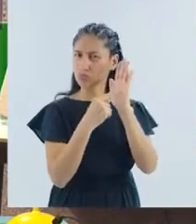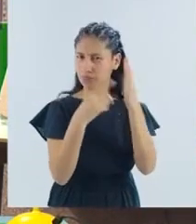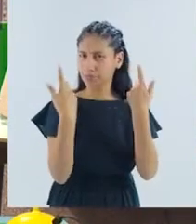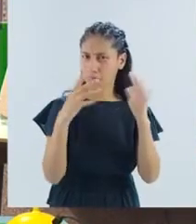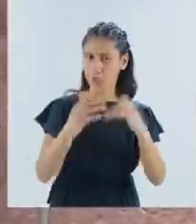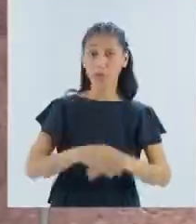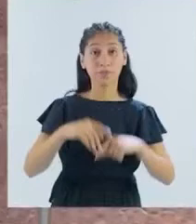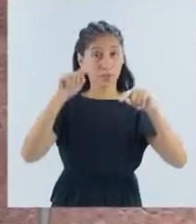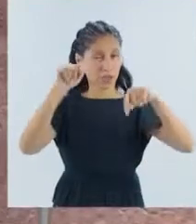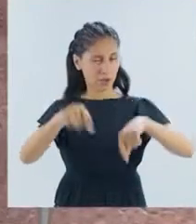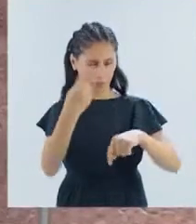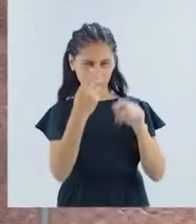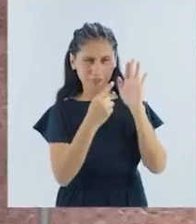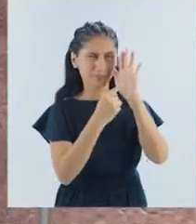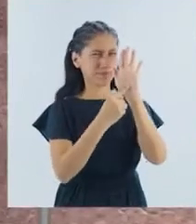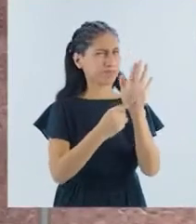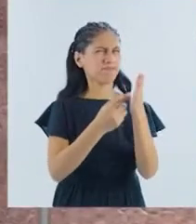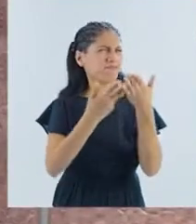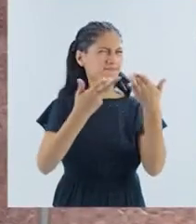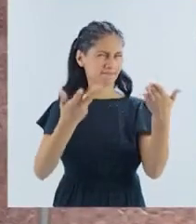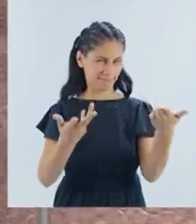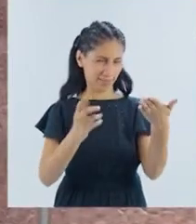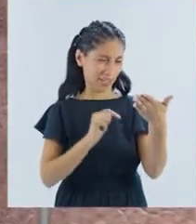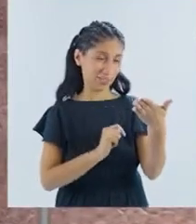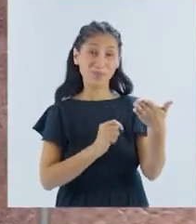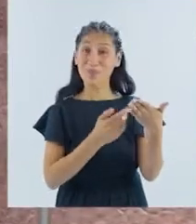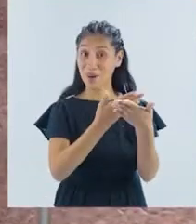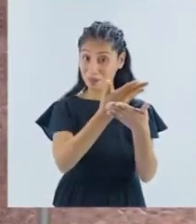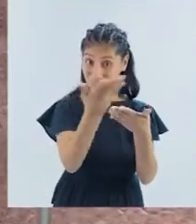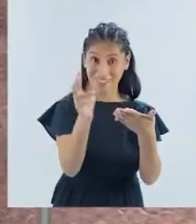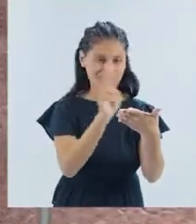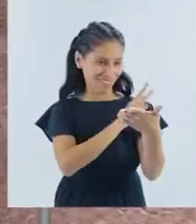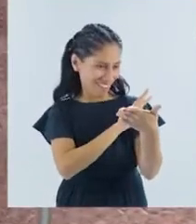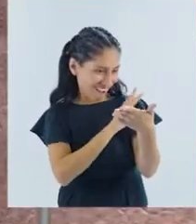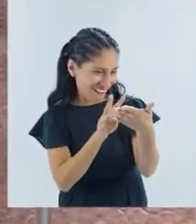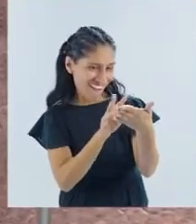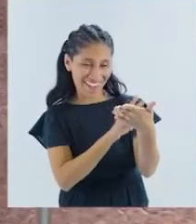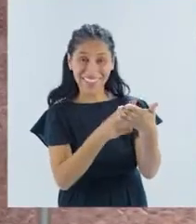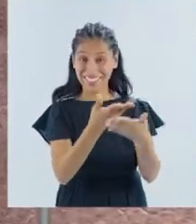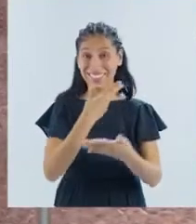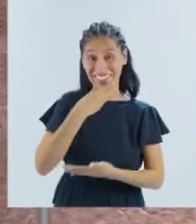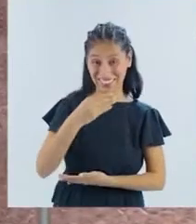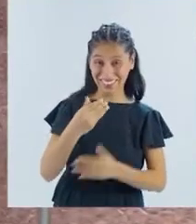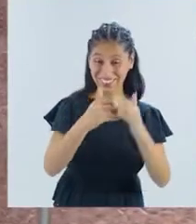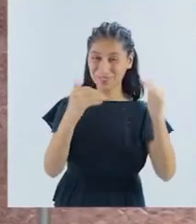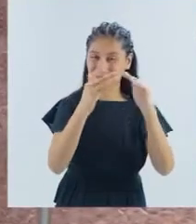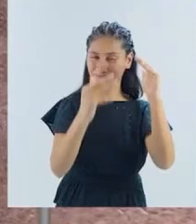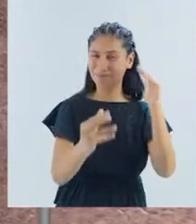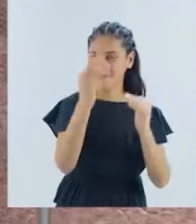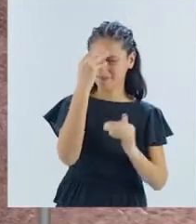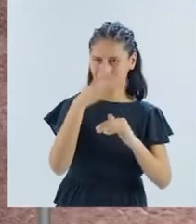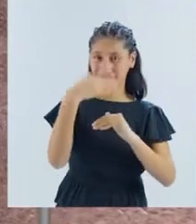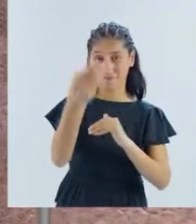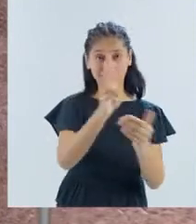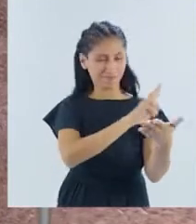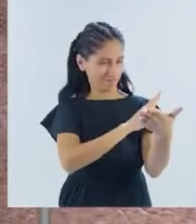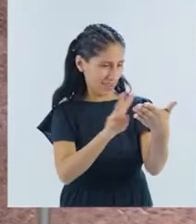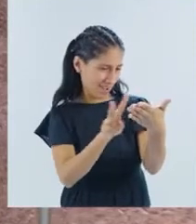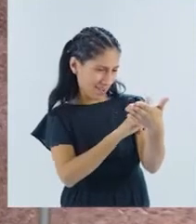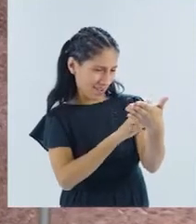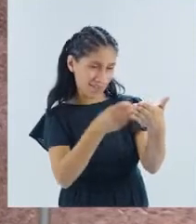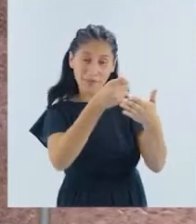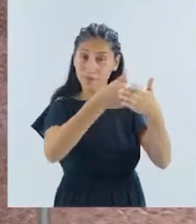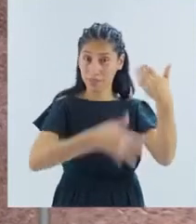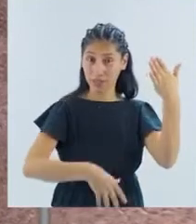de presentarles. Nos toca ahora presentar situaciones a las chicas y los chicos de la pre Aprendo en Casa para que lean